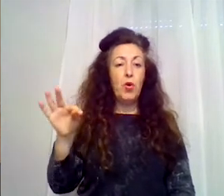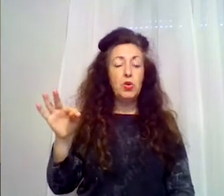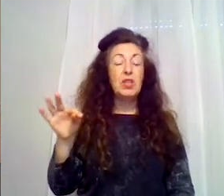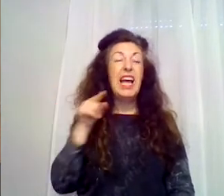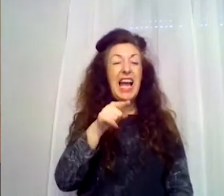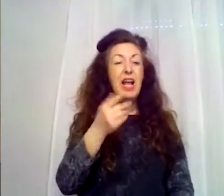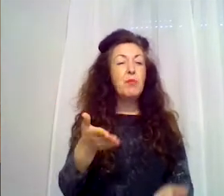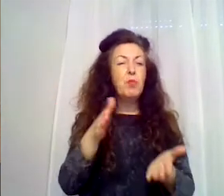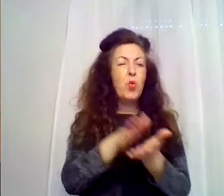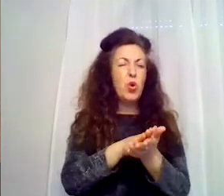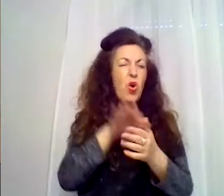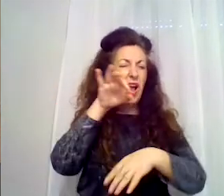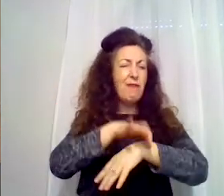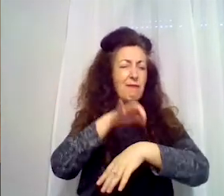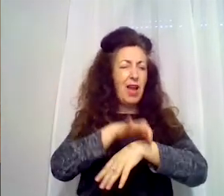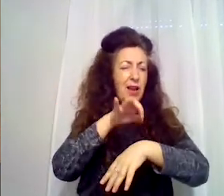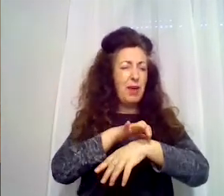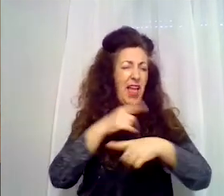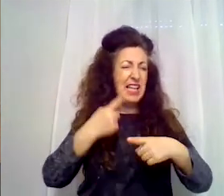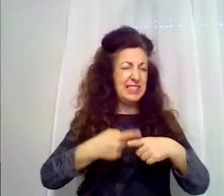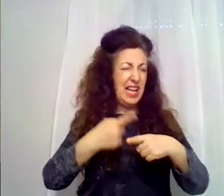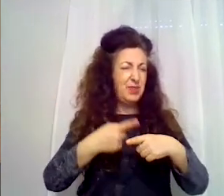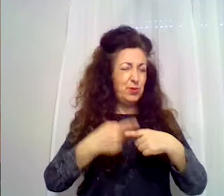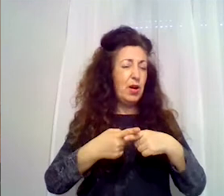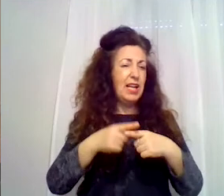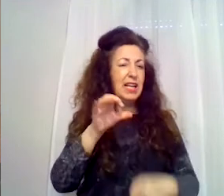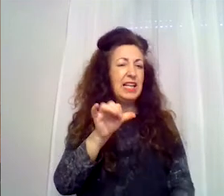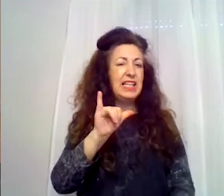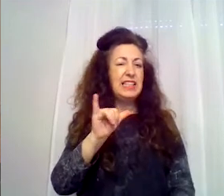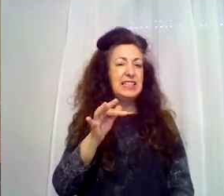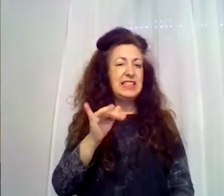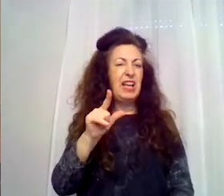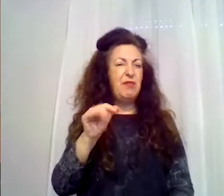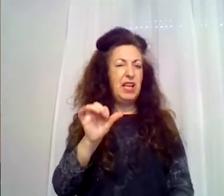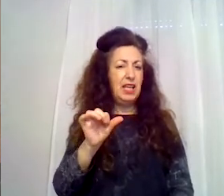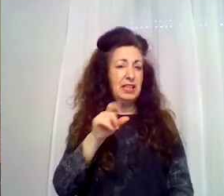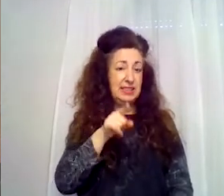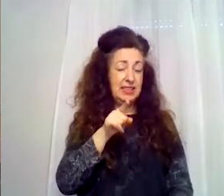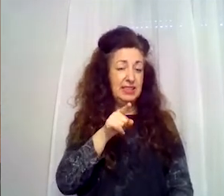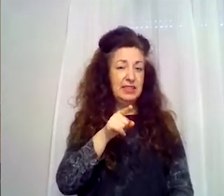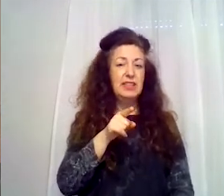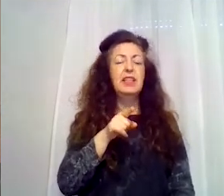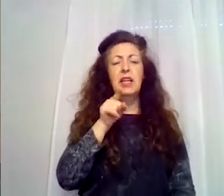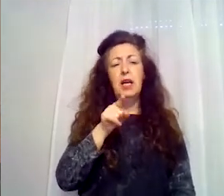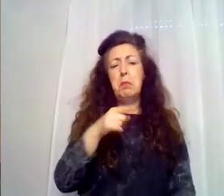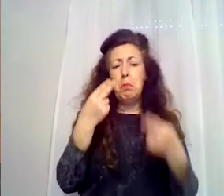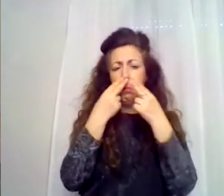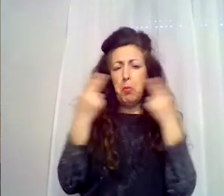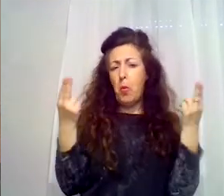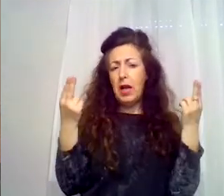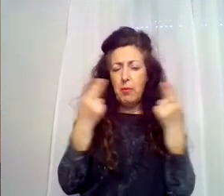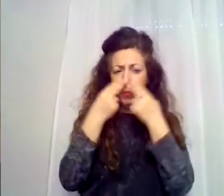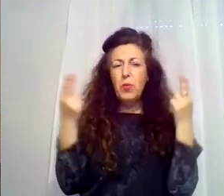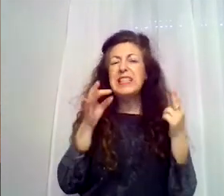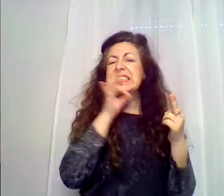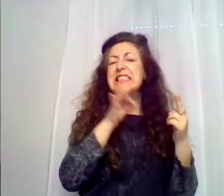brutal, pero que no era la única en absoluto. Entonces, estos personajes se basaban